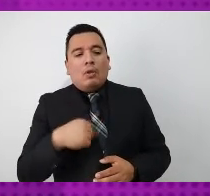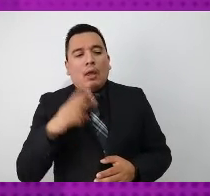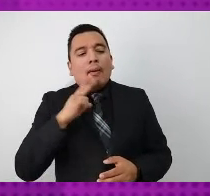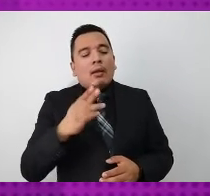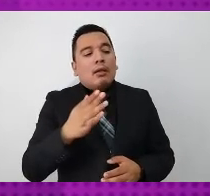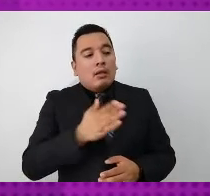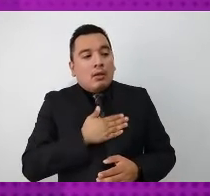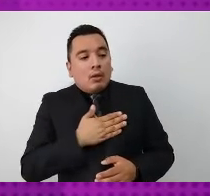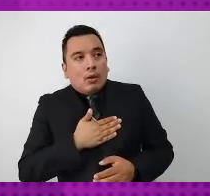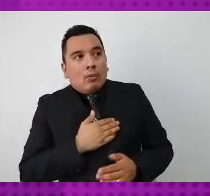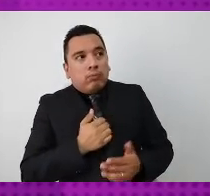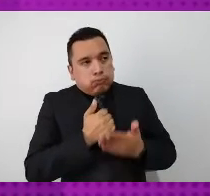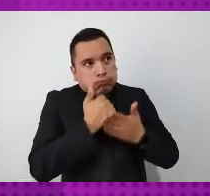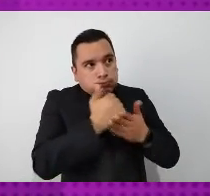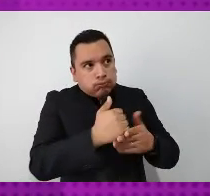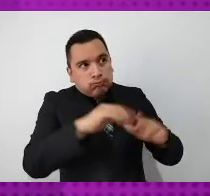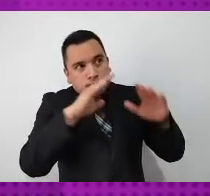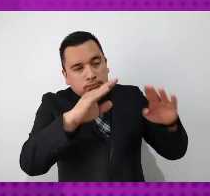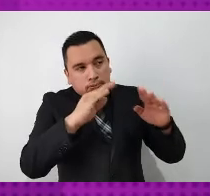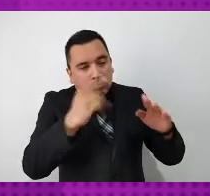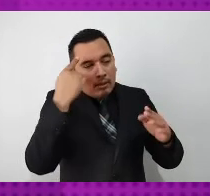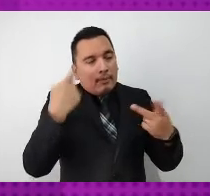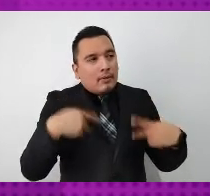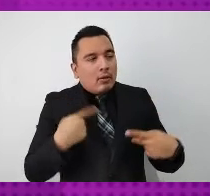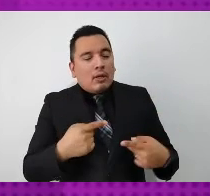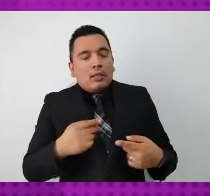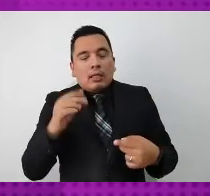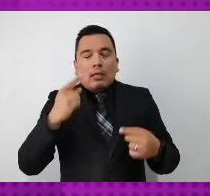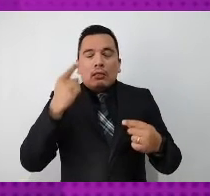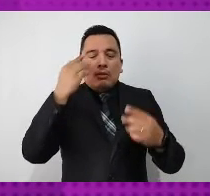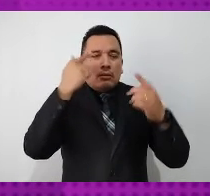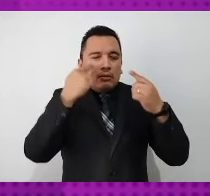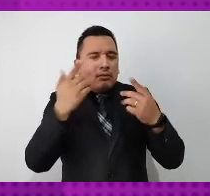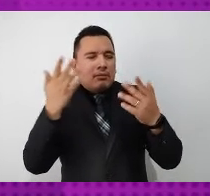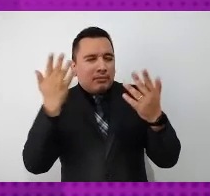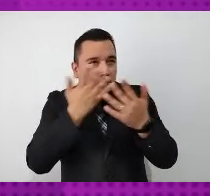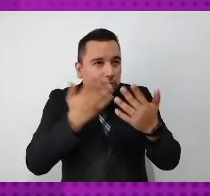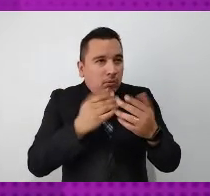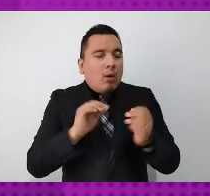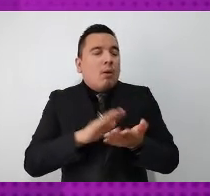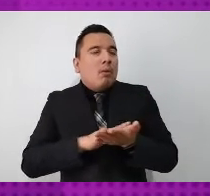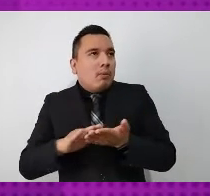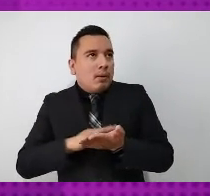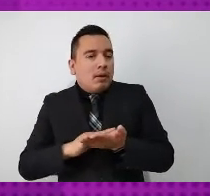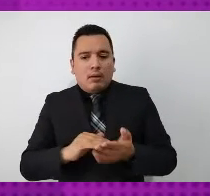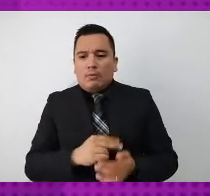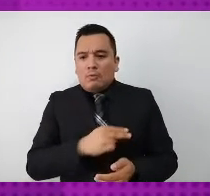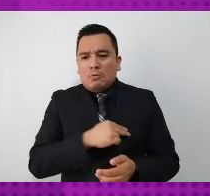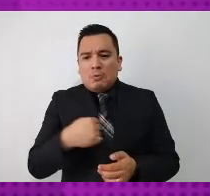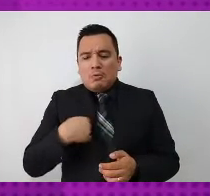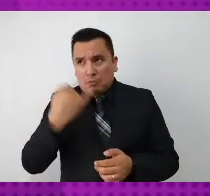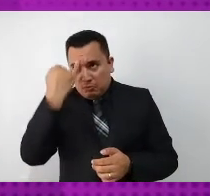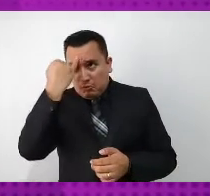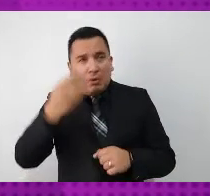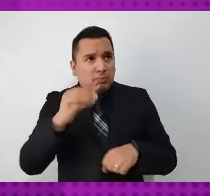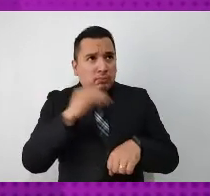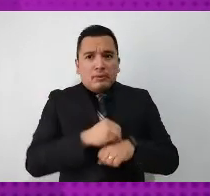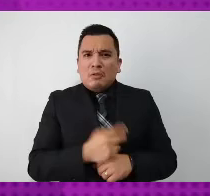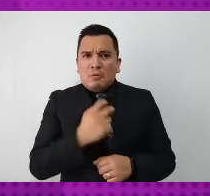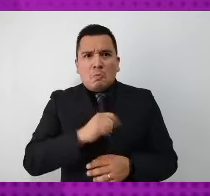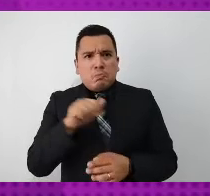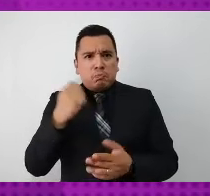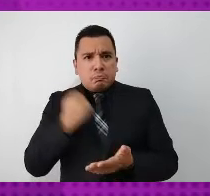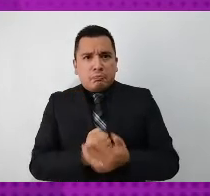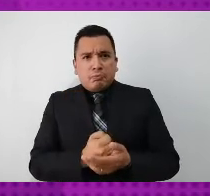tamaño de letra para visión baja en los puntos etcétera etcétera hicimos una propuesta y se quedó y fue a partir de coahuila